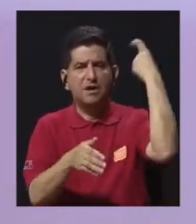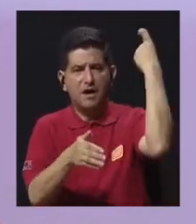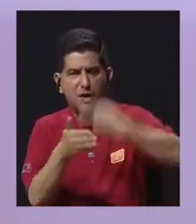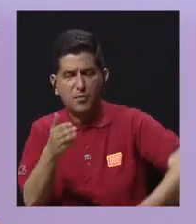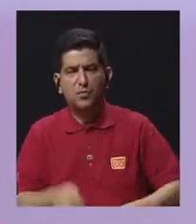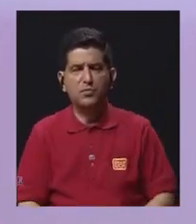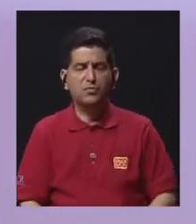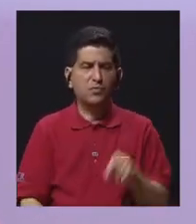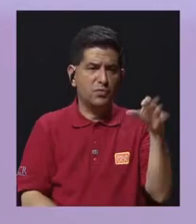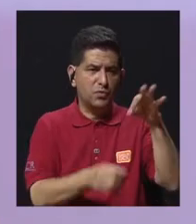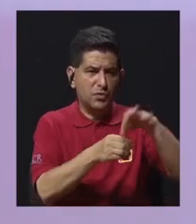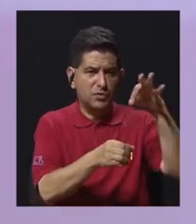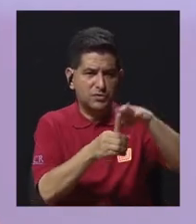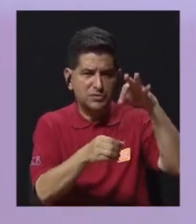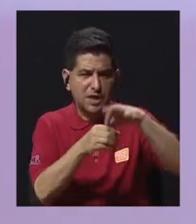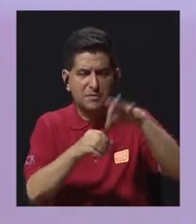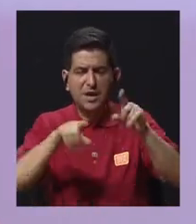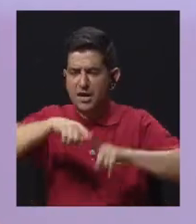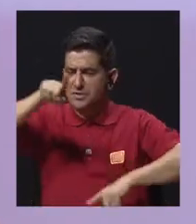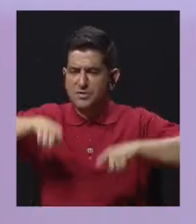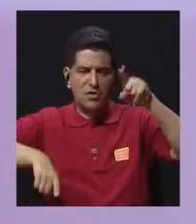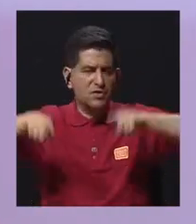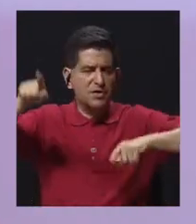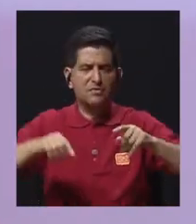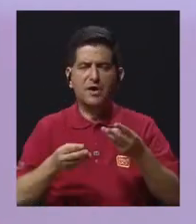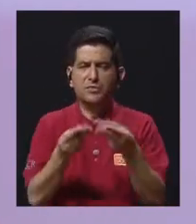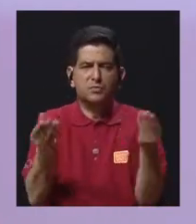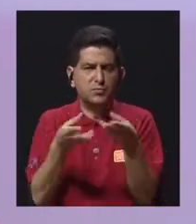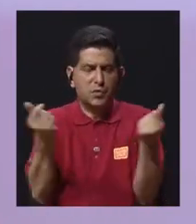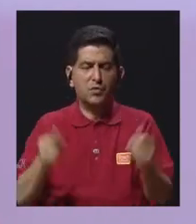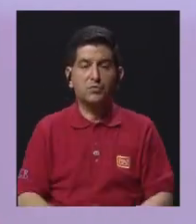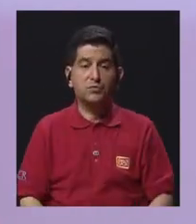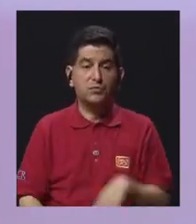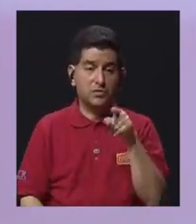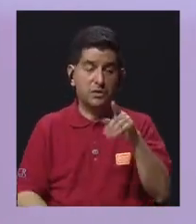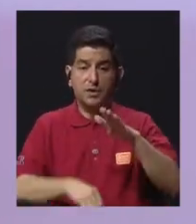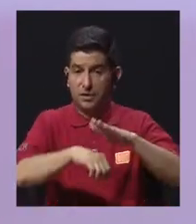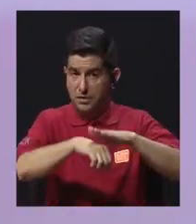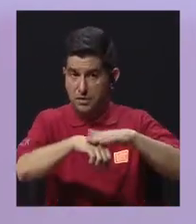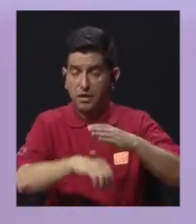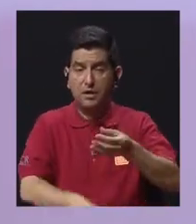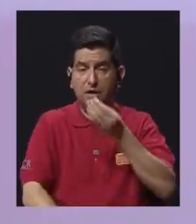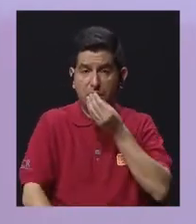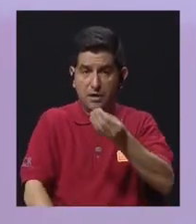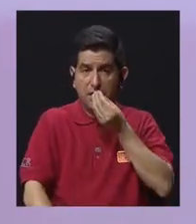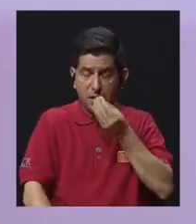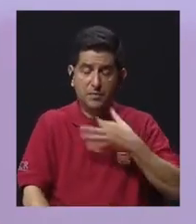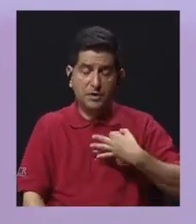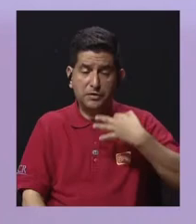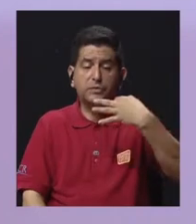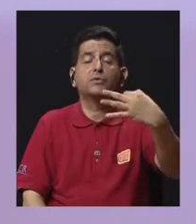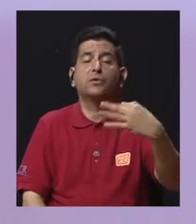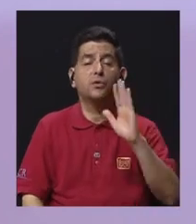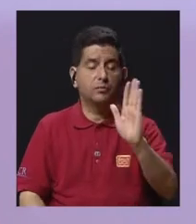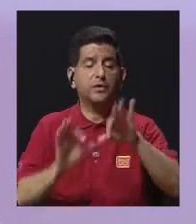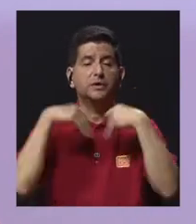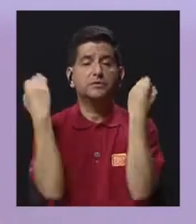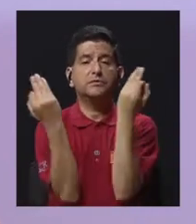la tierra, sembrando diversidad de cultivos que sirven para la alimentación del día a día de su